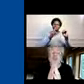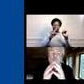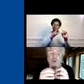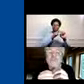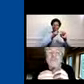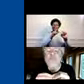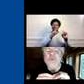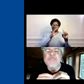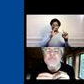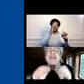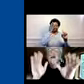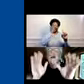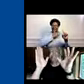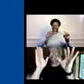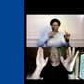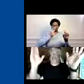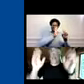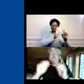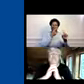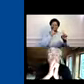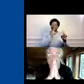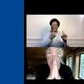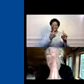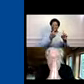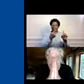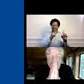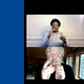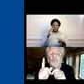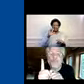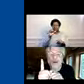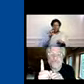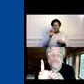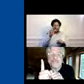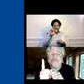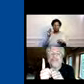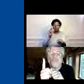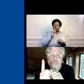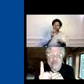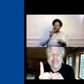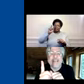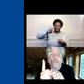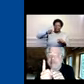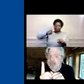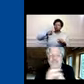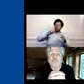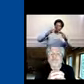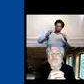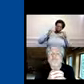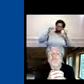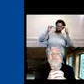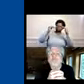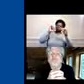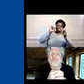en la religión católica. Pero dice, se supone que la canonización de los trabajadores de cuidados directos es un gran eloquio.